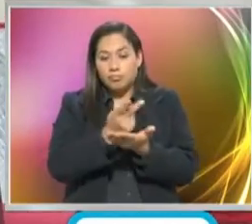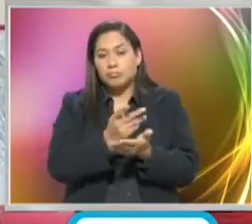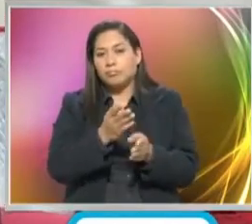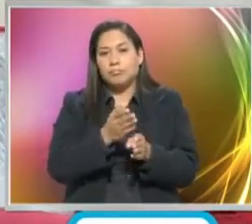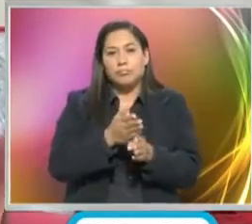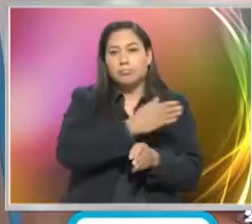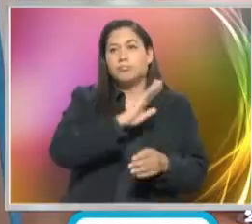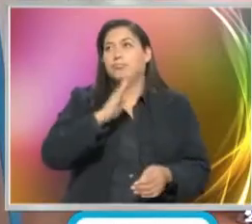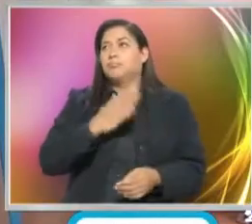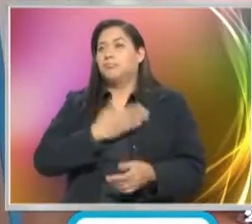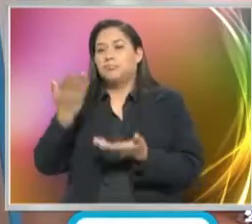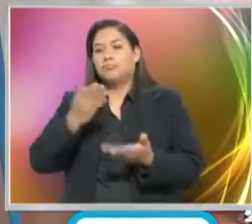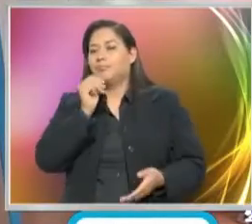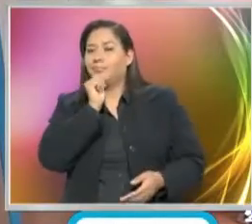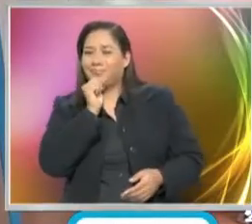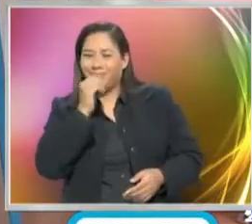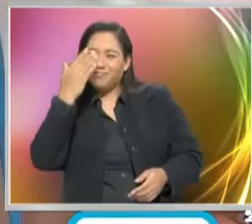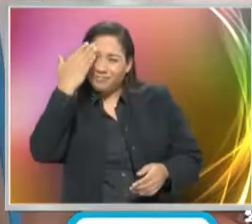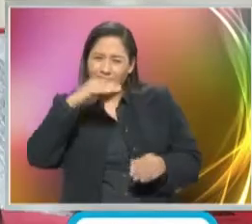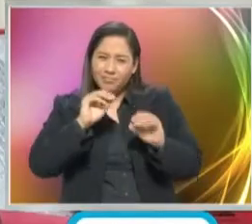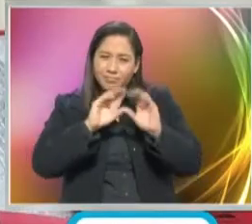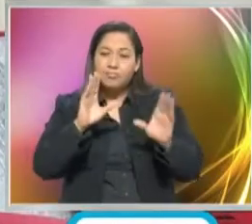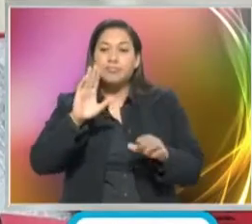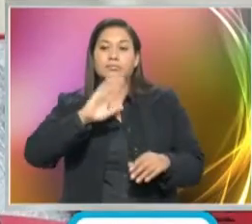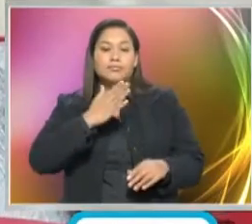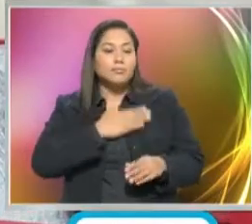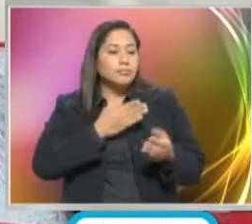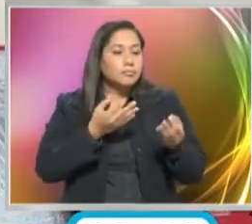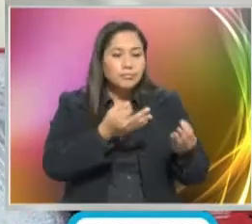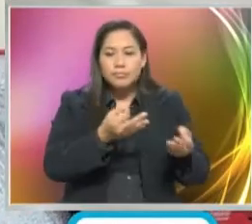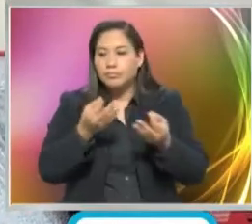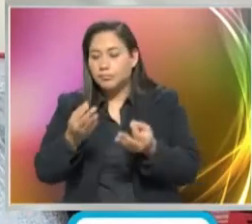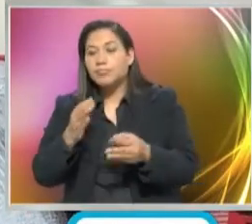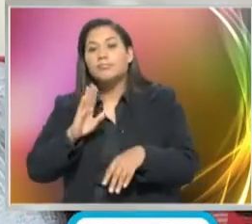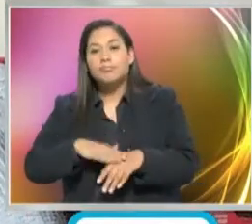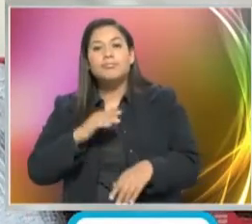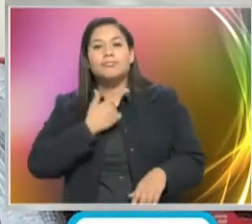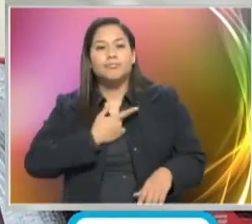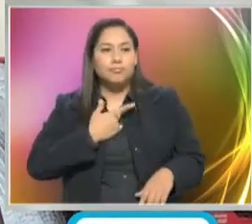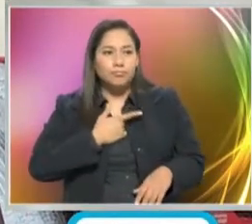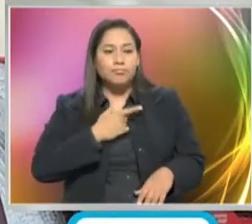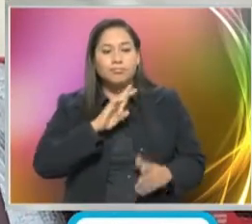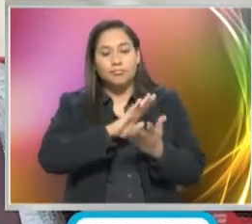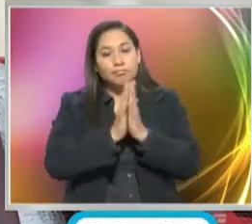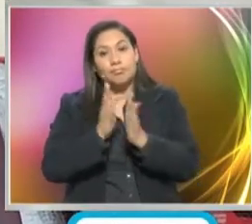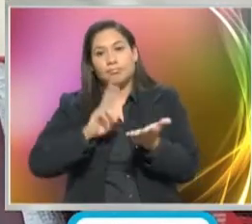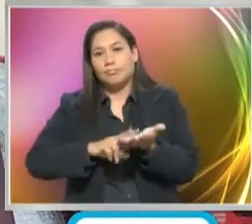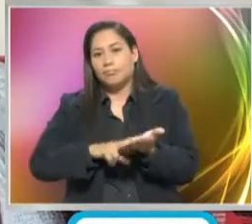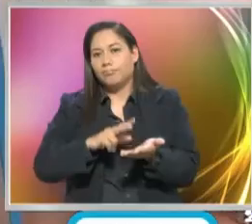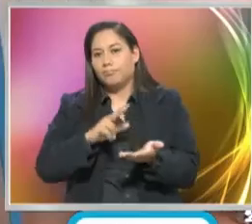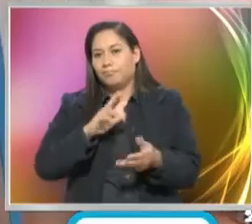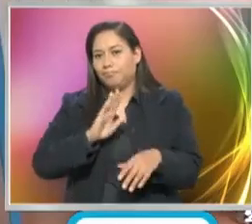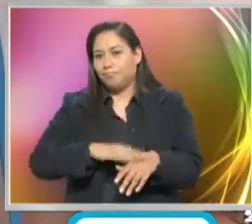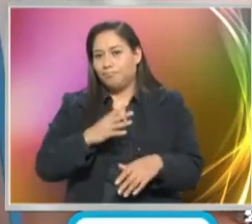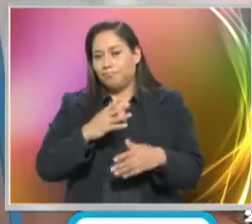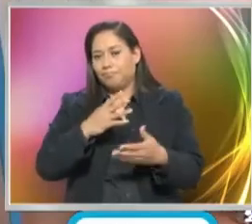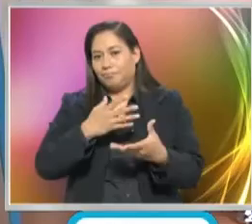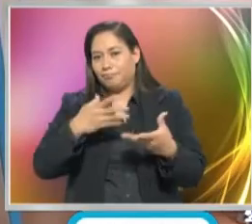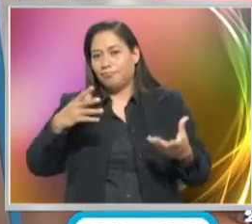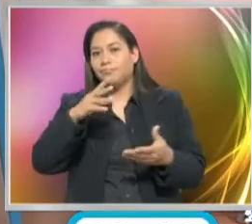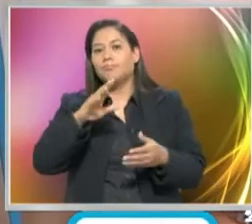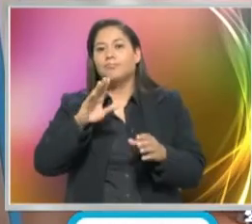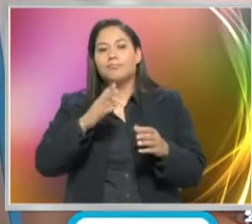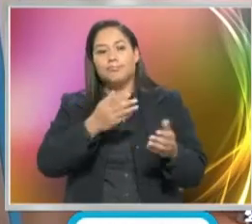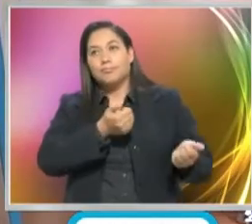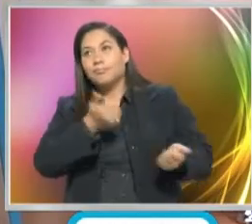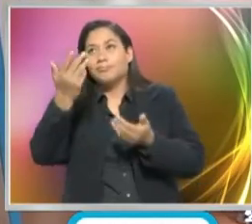los españoles. Claro, Sin los duda. españoles estaban muy atraídos, mucho más atraídos, porque para ellos representaba un valor enorme llevarlo de regreso